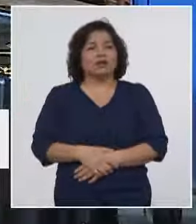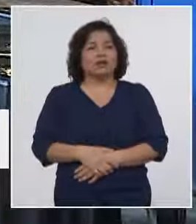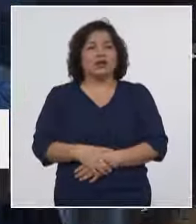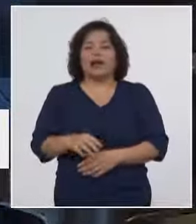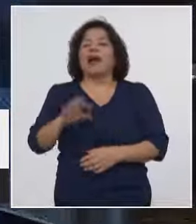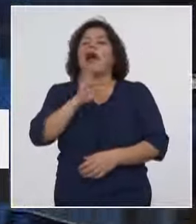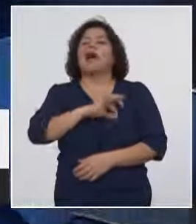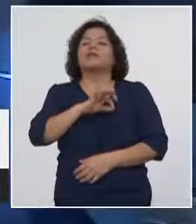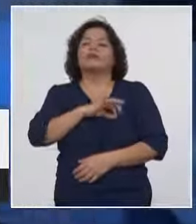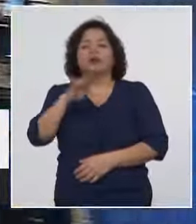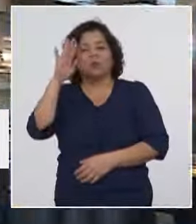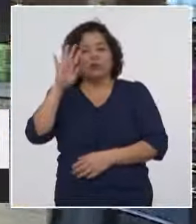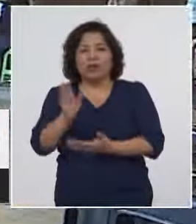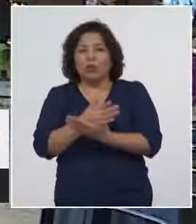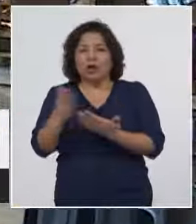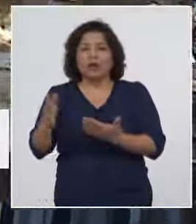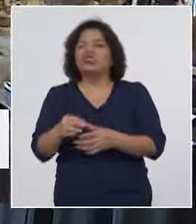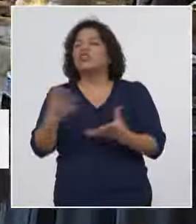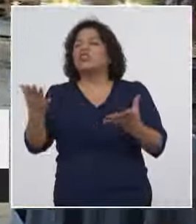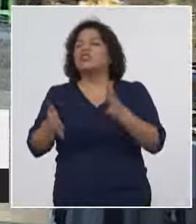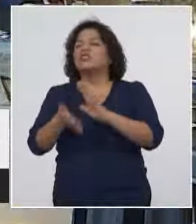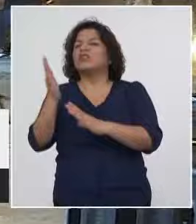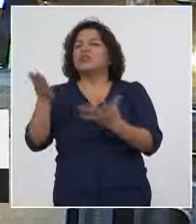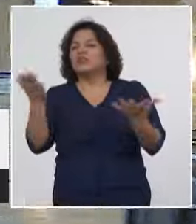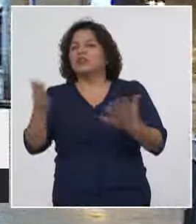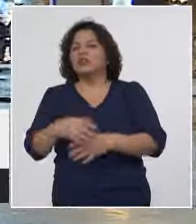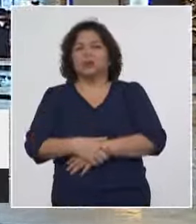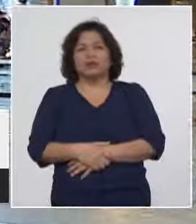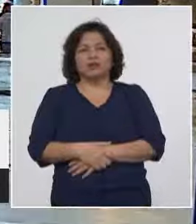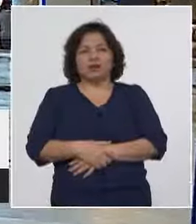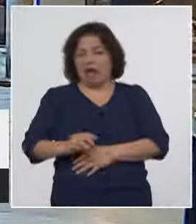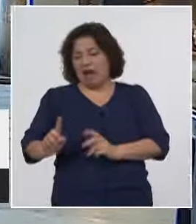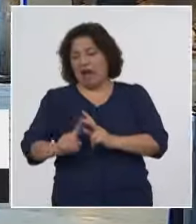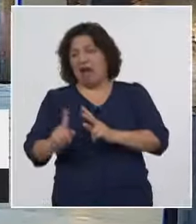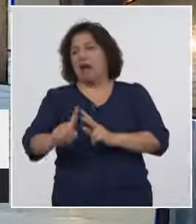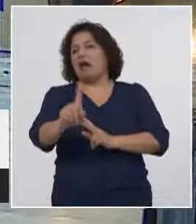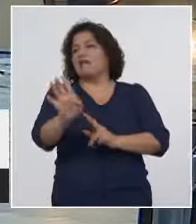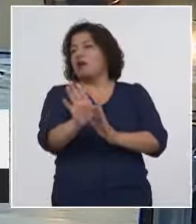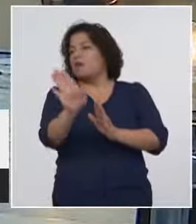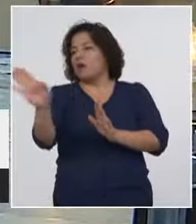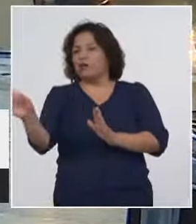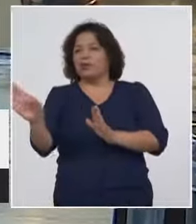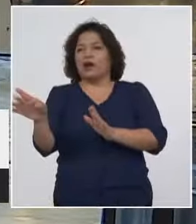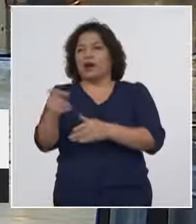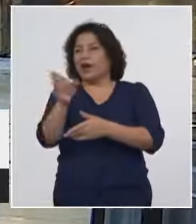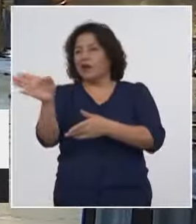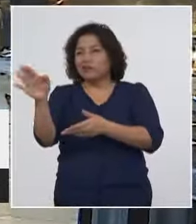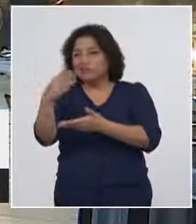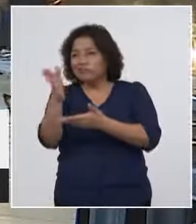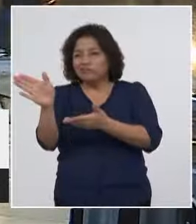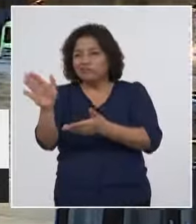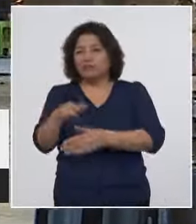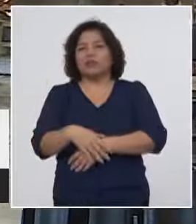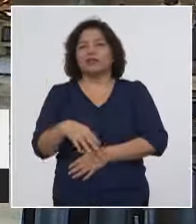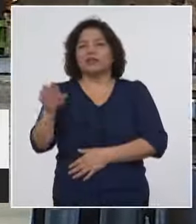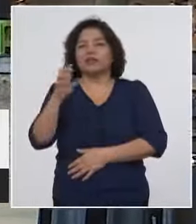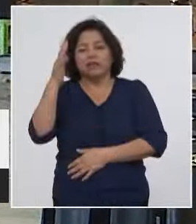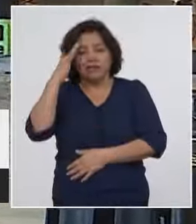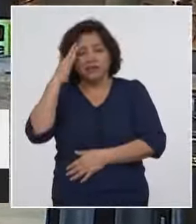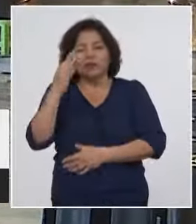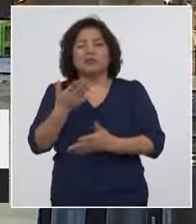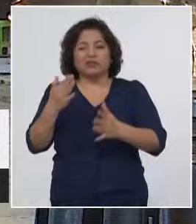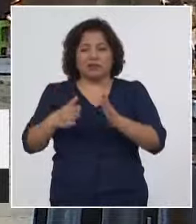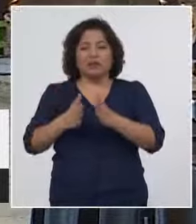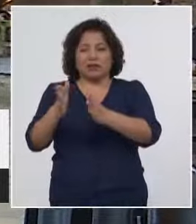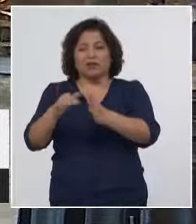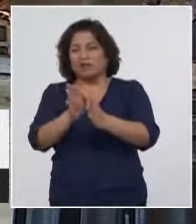estaba? ¿Por dónde fue? ¿Se fueron? ¿Sacaron la vuelta? Para abajo. Todos acá para abajo. ¿Se van? No hay salidas. Para salir, ellos buscan su salida. Para acá,